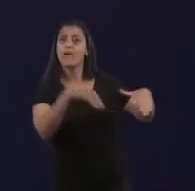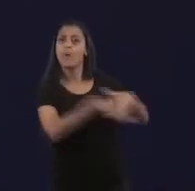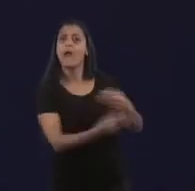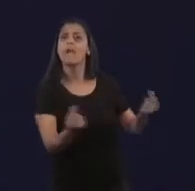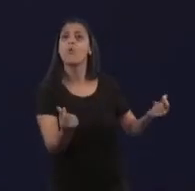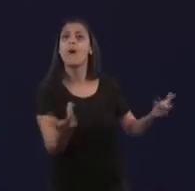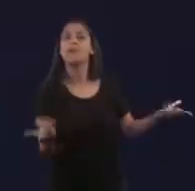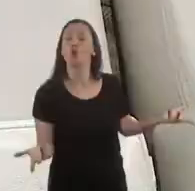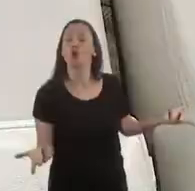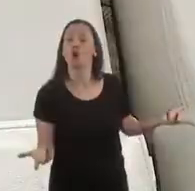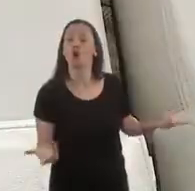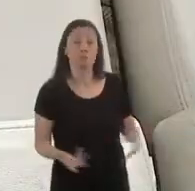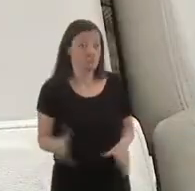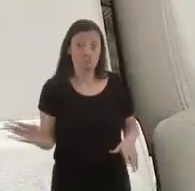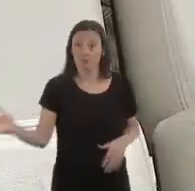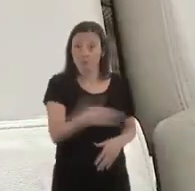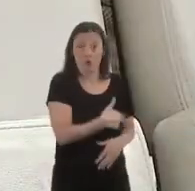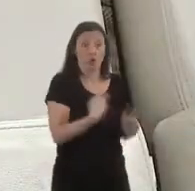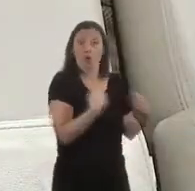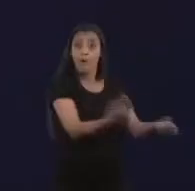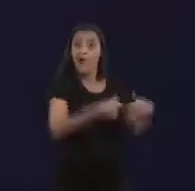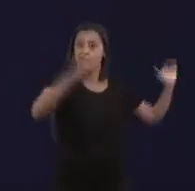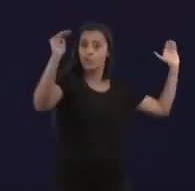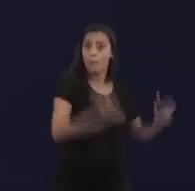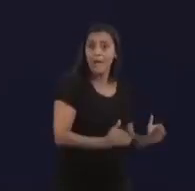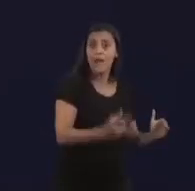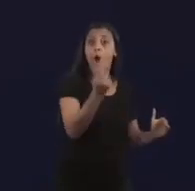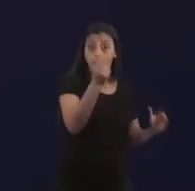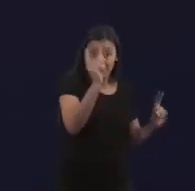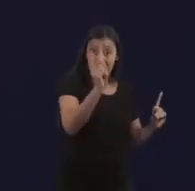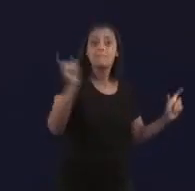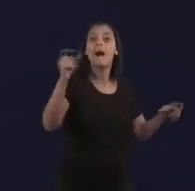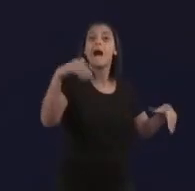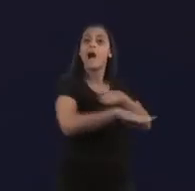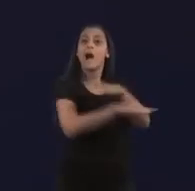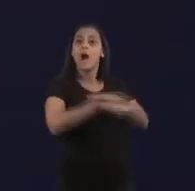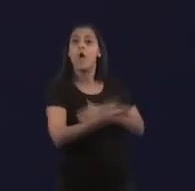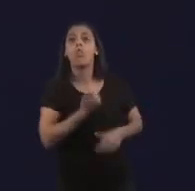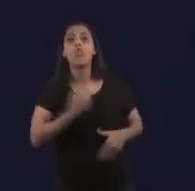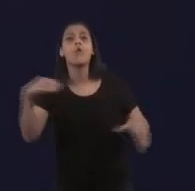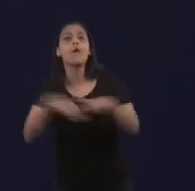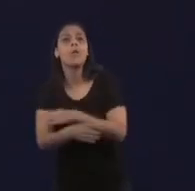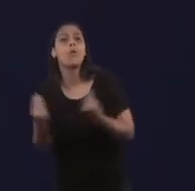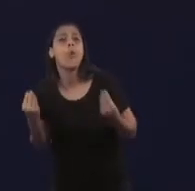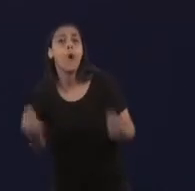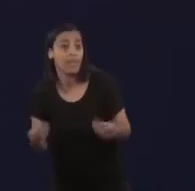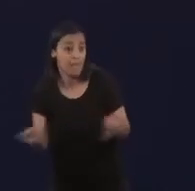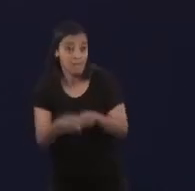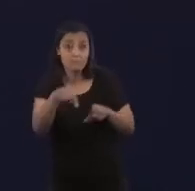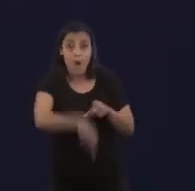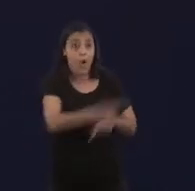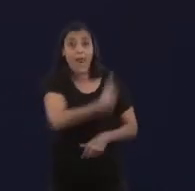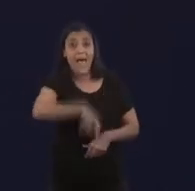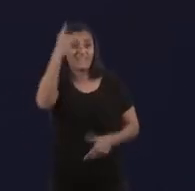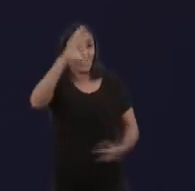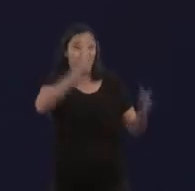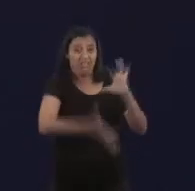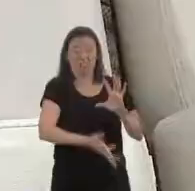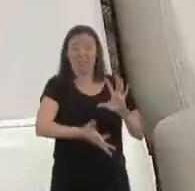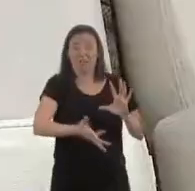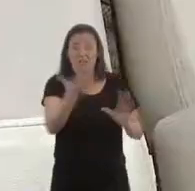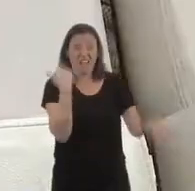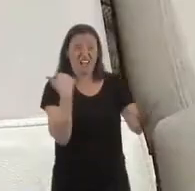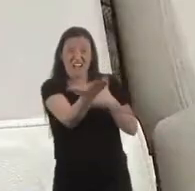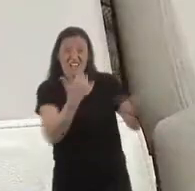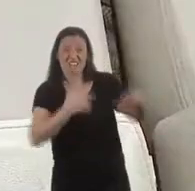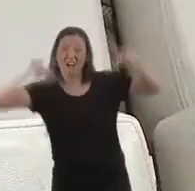¿De qué? De todo lo que no se gastó, de todo lo que se quitó del Estado y todo lo que se está desarmando. Bueno, no sé si usted ¿Hay un informe